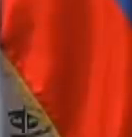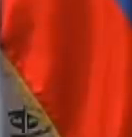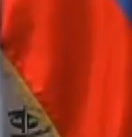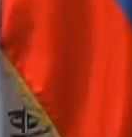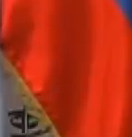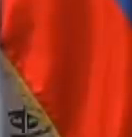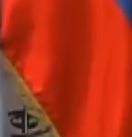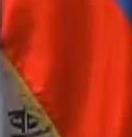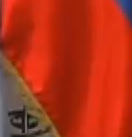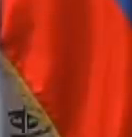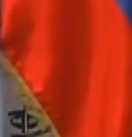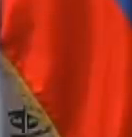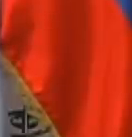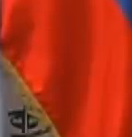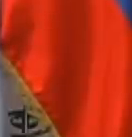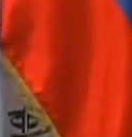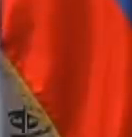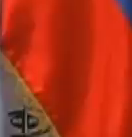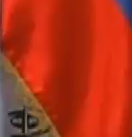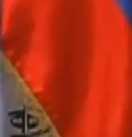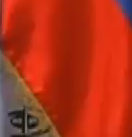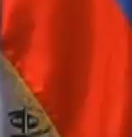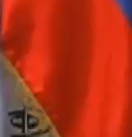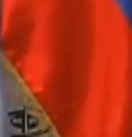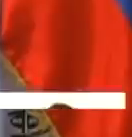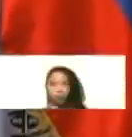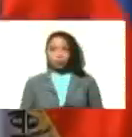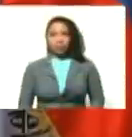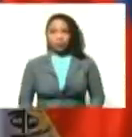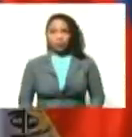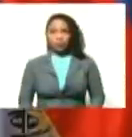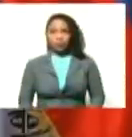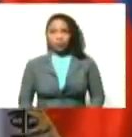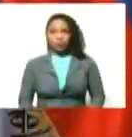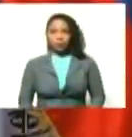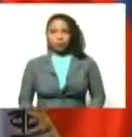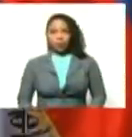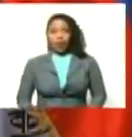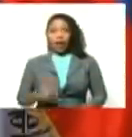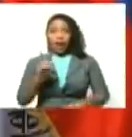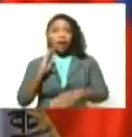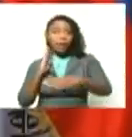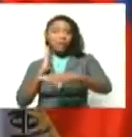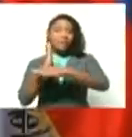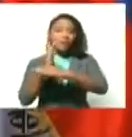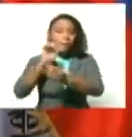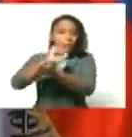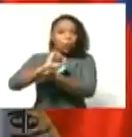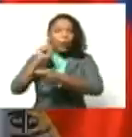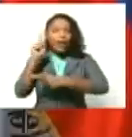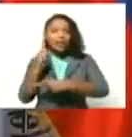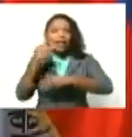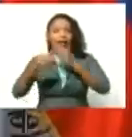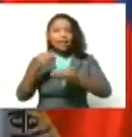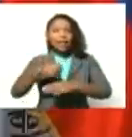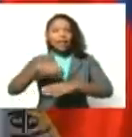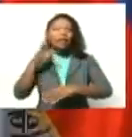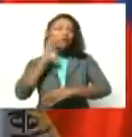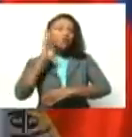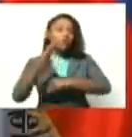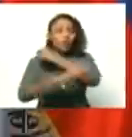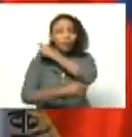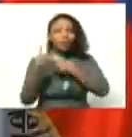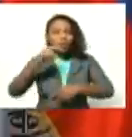se le solicitaron órdenes de aprehensión. Al detenido se le imputaron los delitos de corrupción agravada,